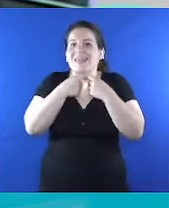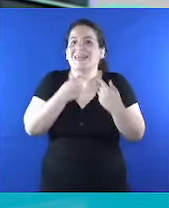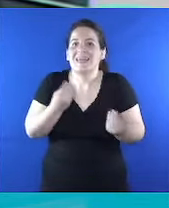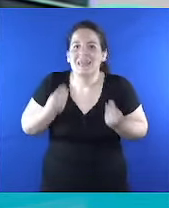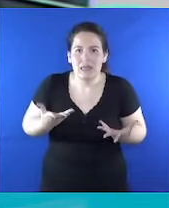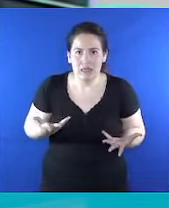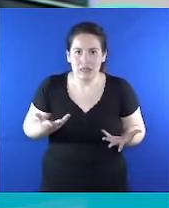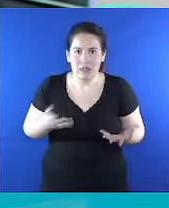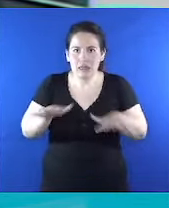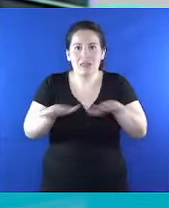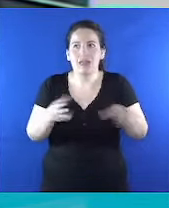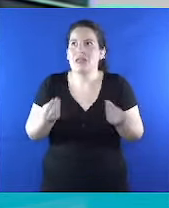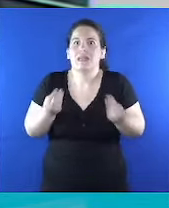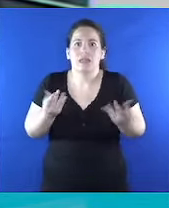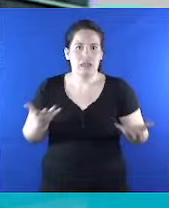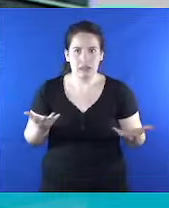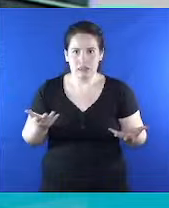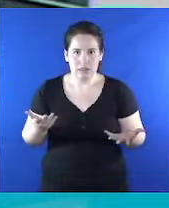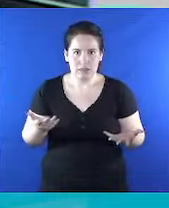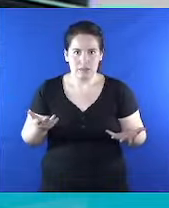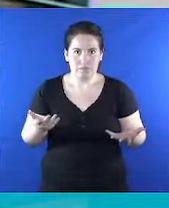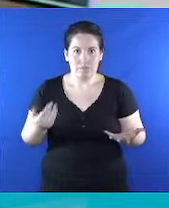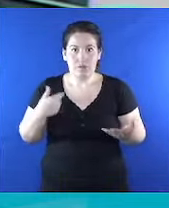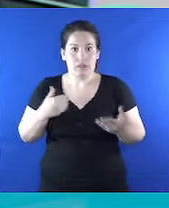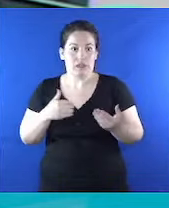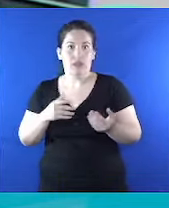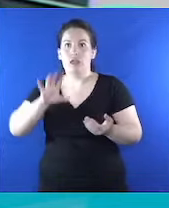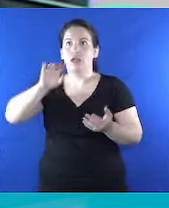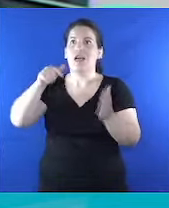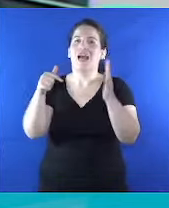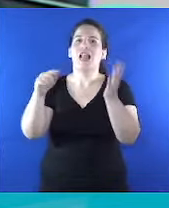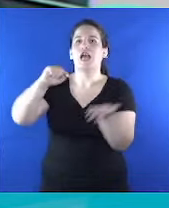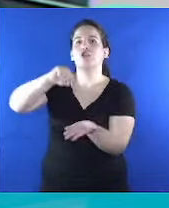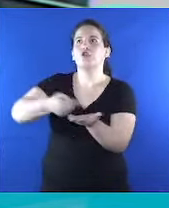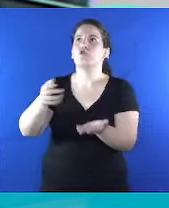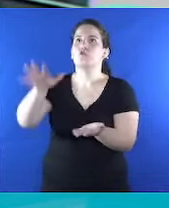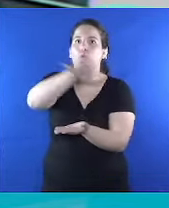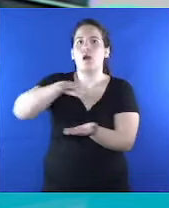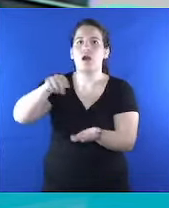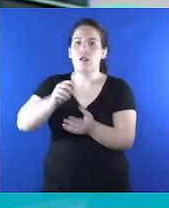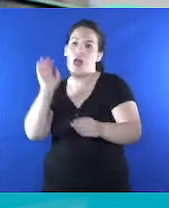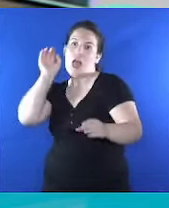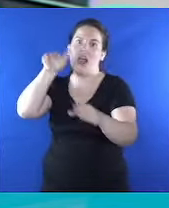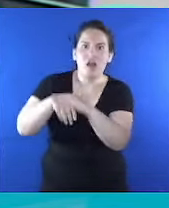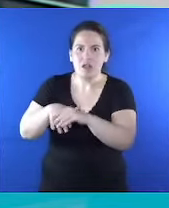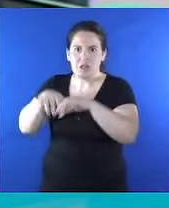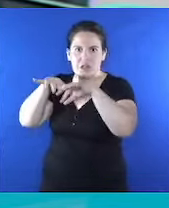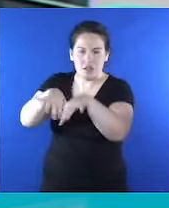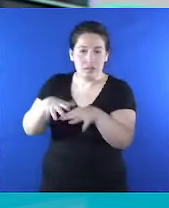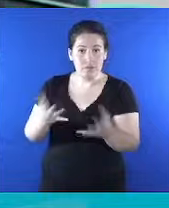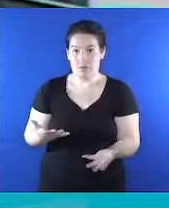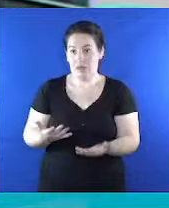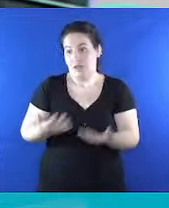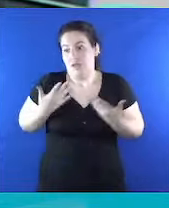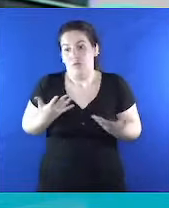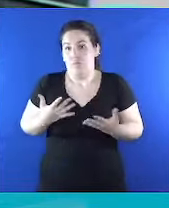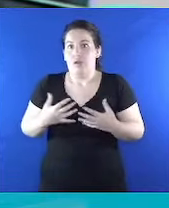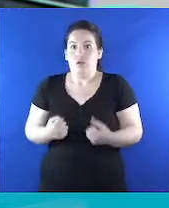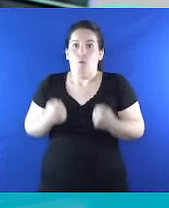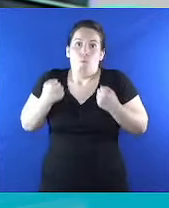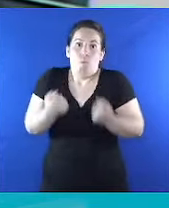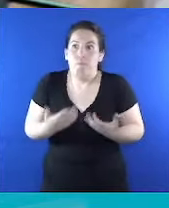haga qué quieren que haga que invada la ciudad Buenos Aires no sé qué quieren que haga hace todo lo que está al